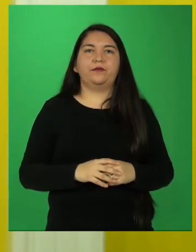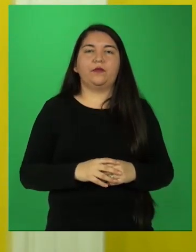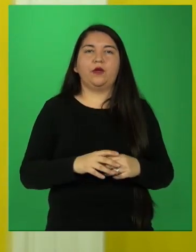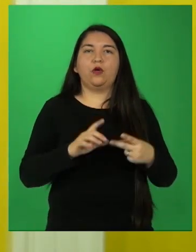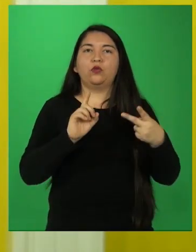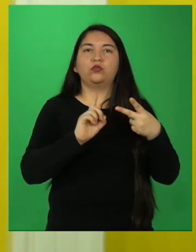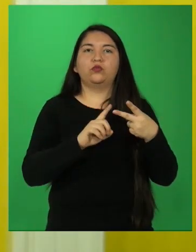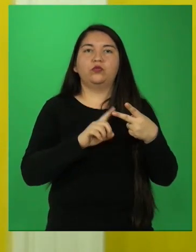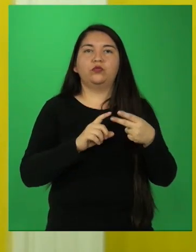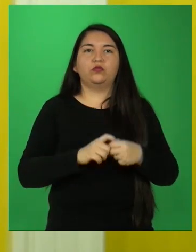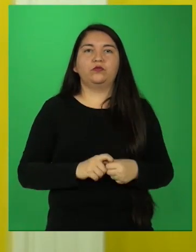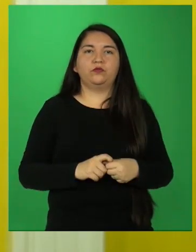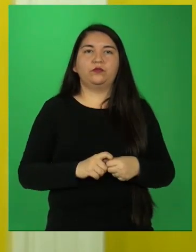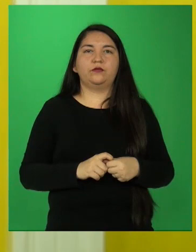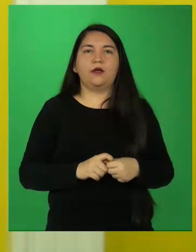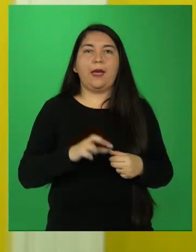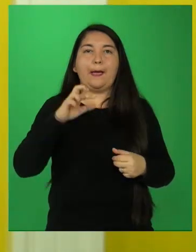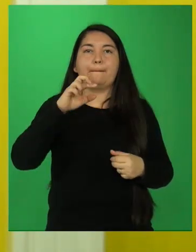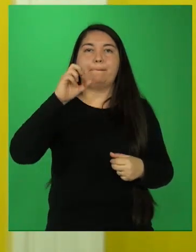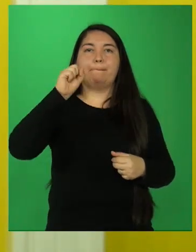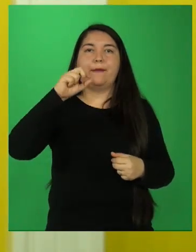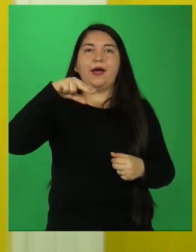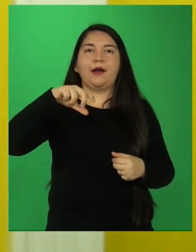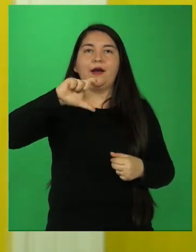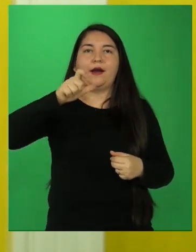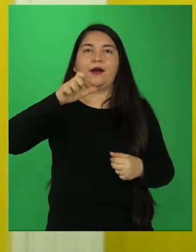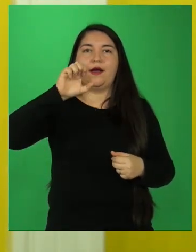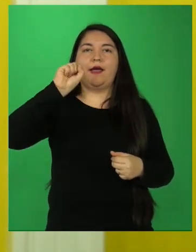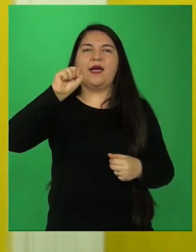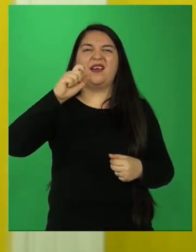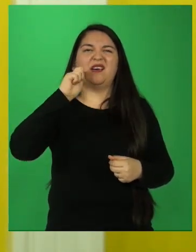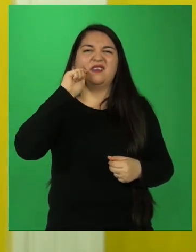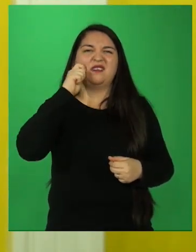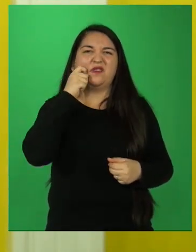Otro concepto es el Pangea, que